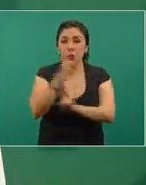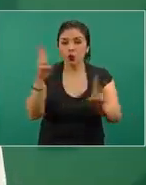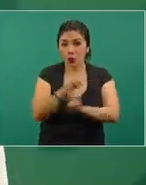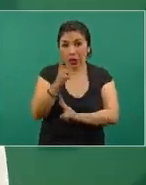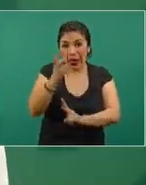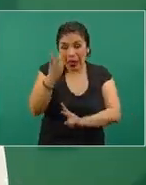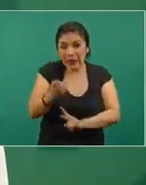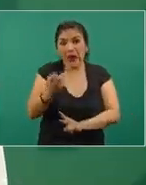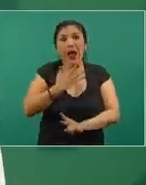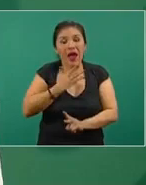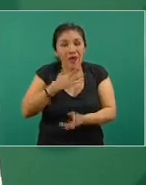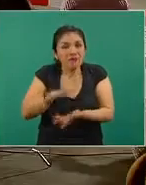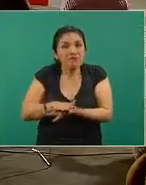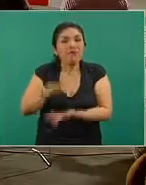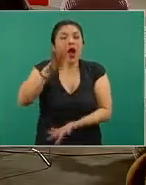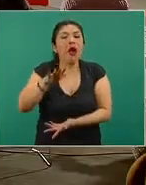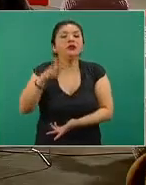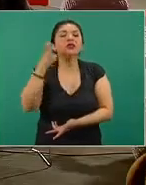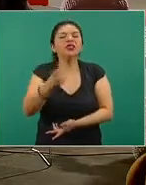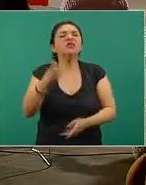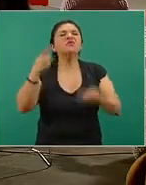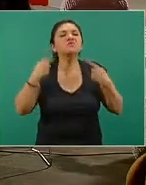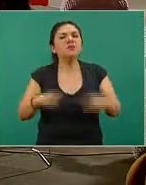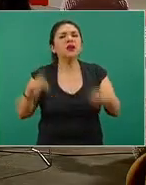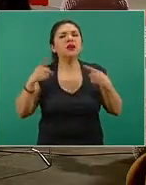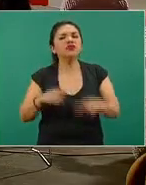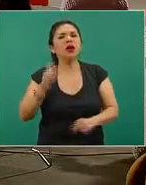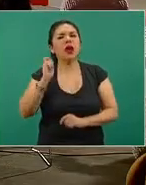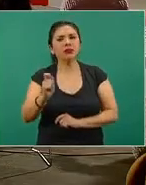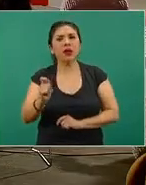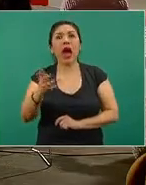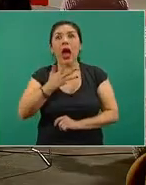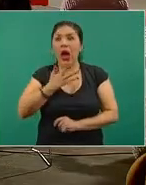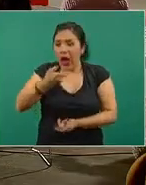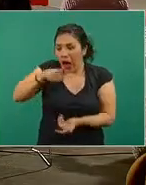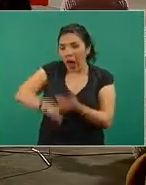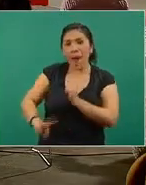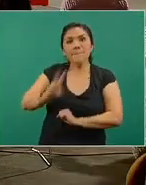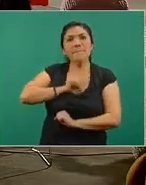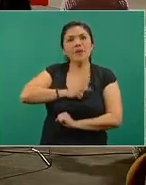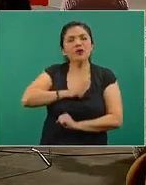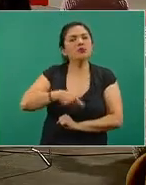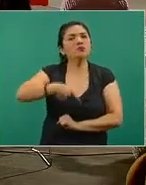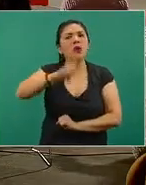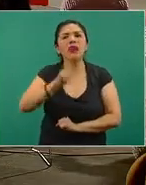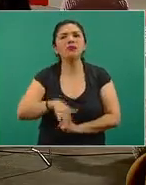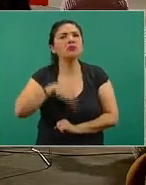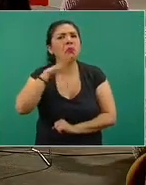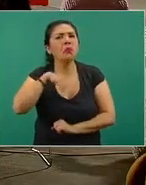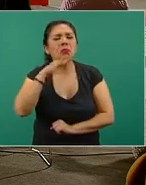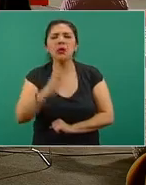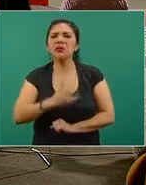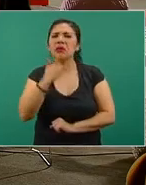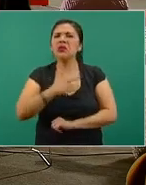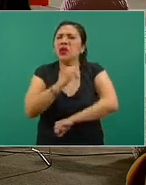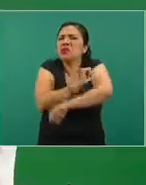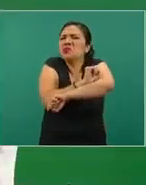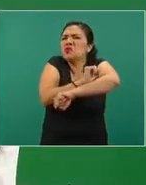proporción importante de personas portadoras asintomáticas o con síntomas mínimos o